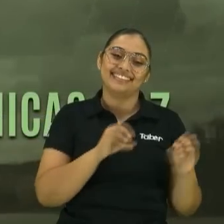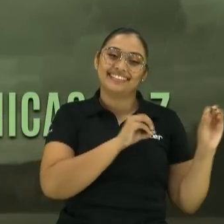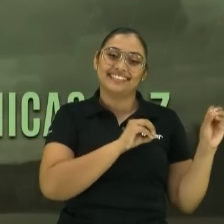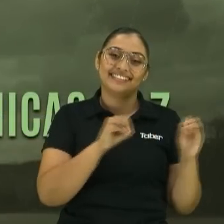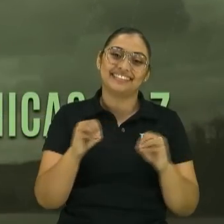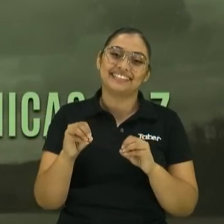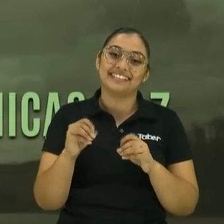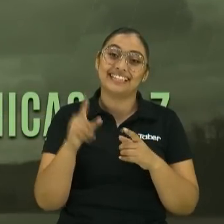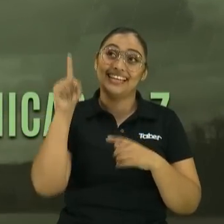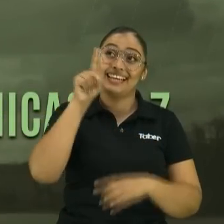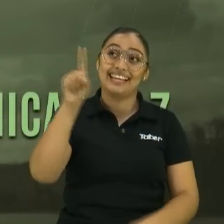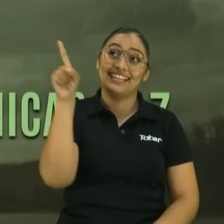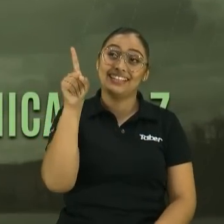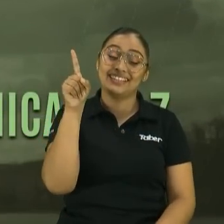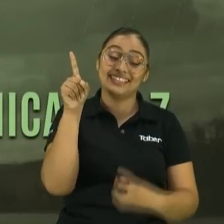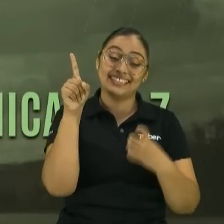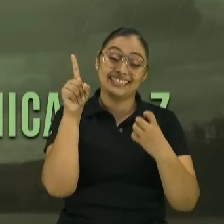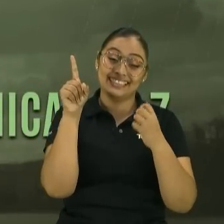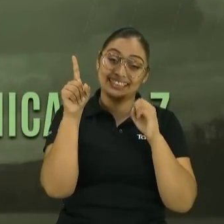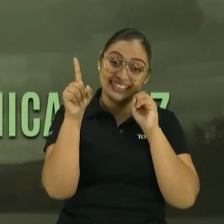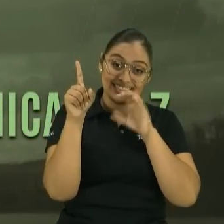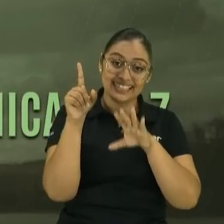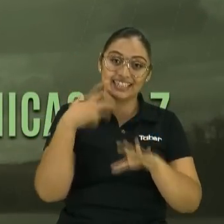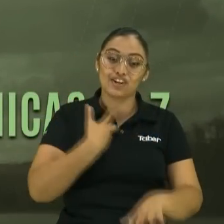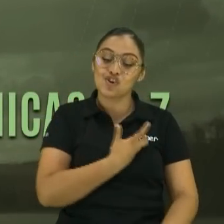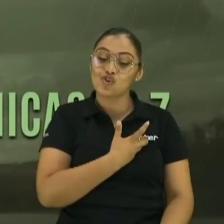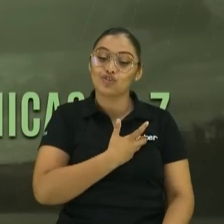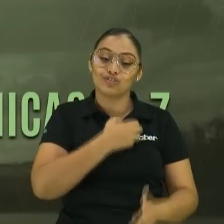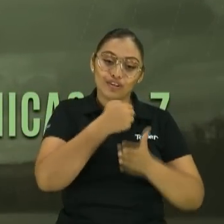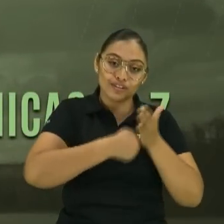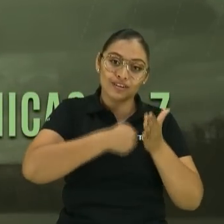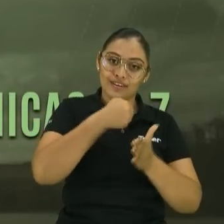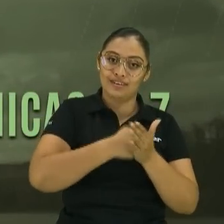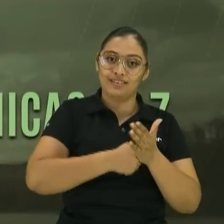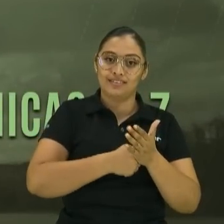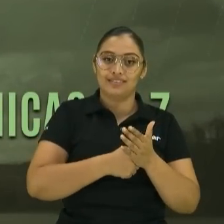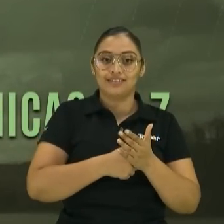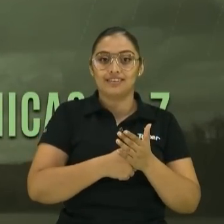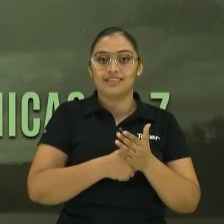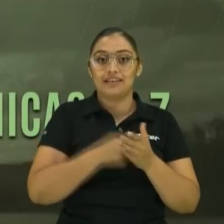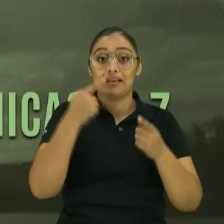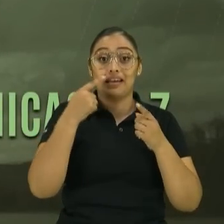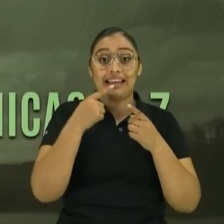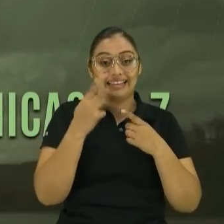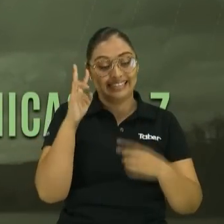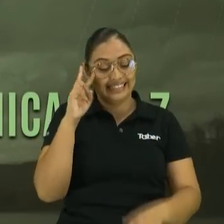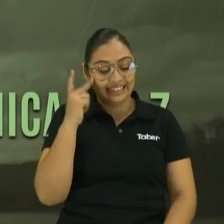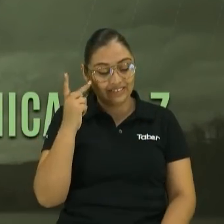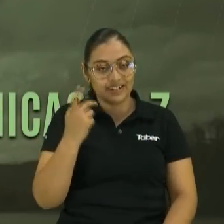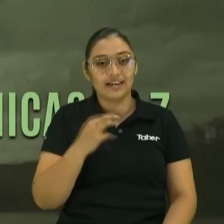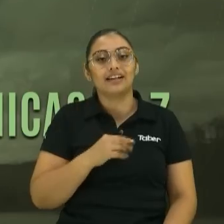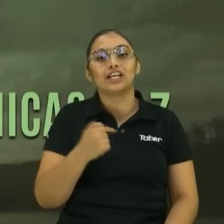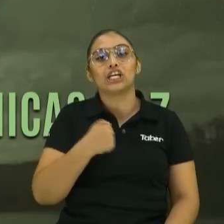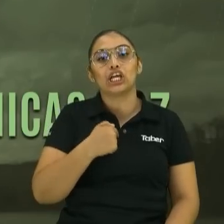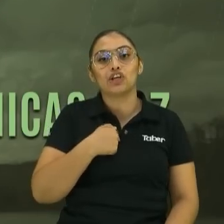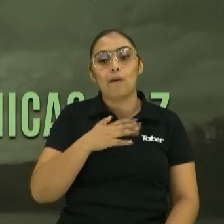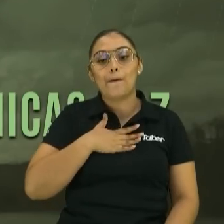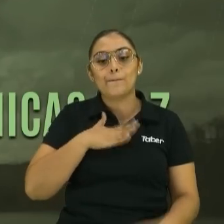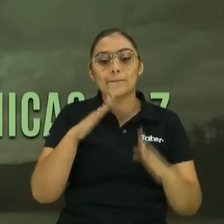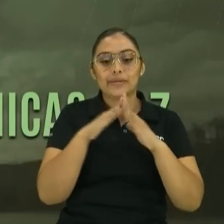vosotros el Ojalá de Dios es Mirá hijo este ya volado en tu casa